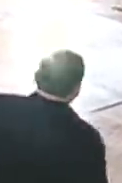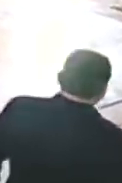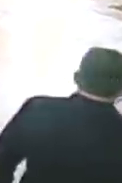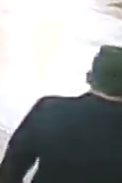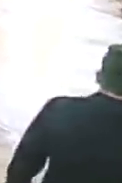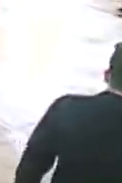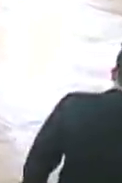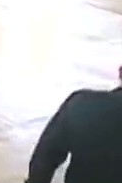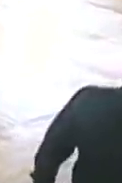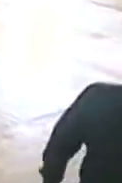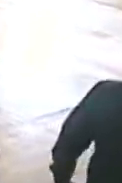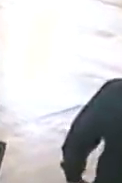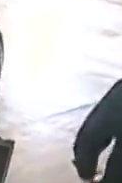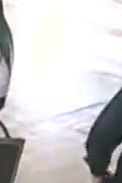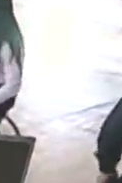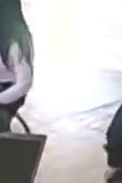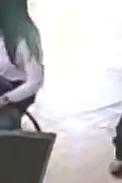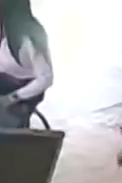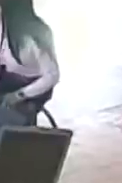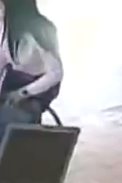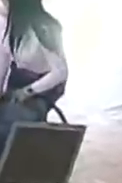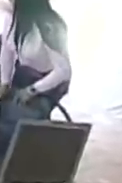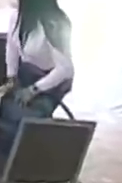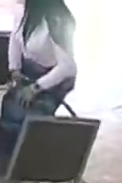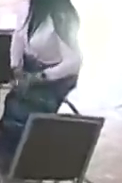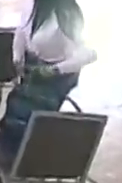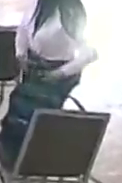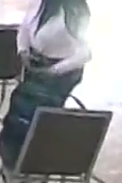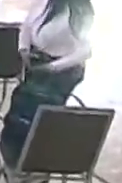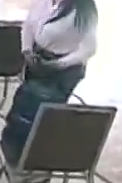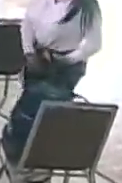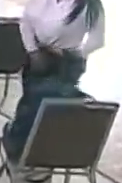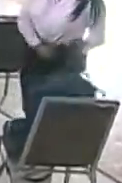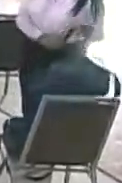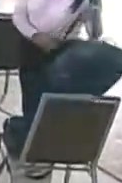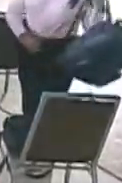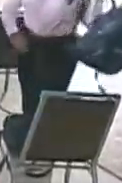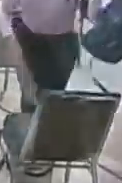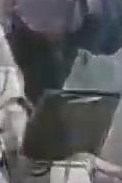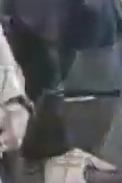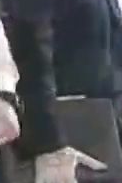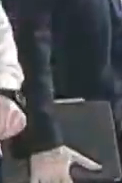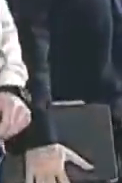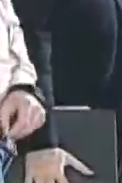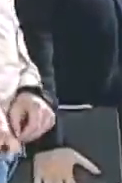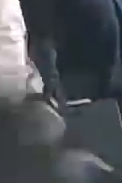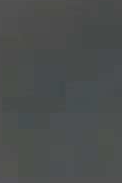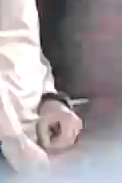de Estados Unidos y de los países europeos contra Rusia. O sea, con este resumen